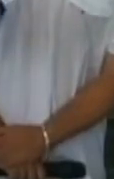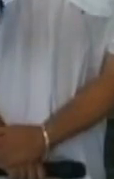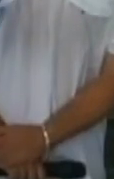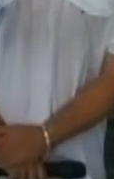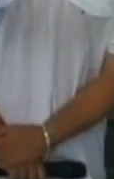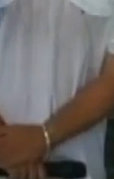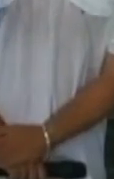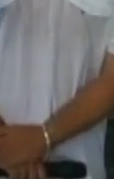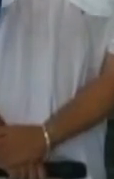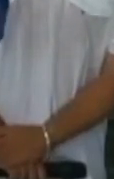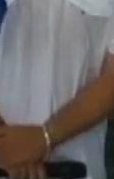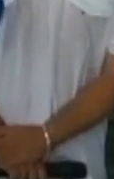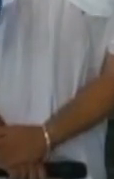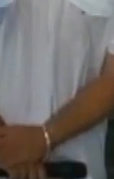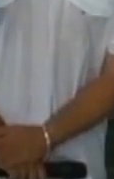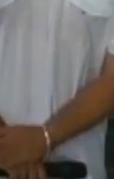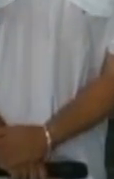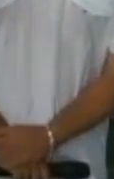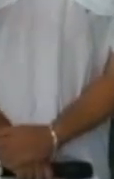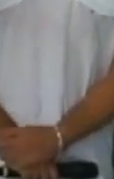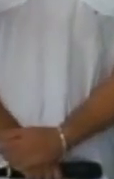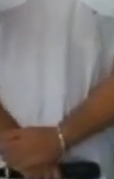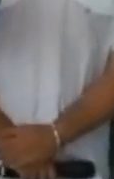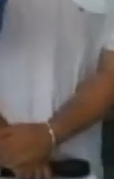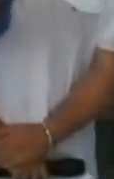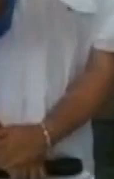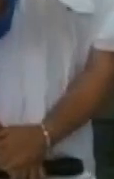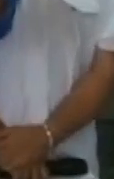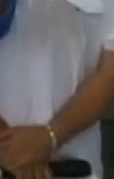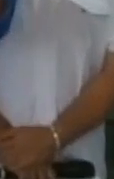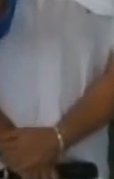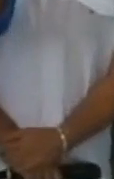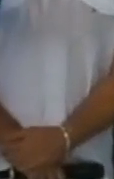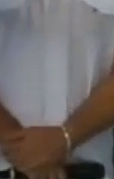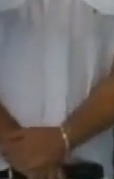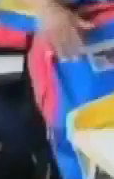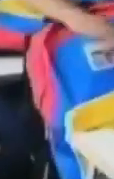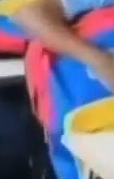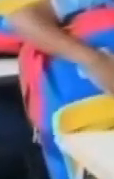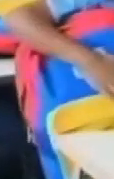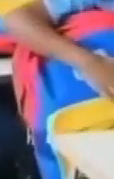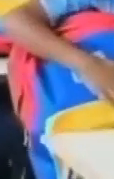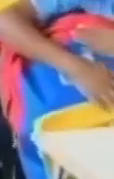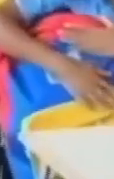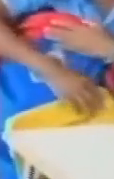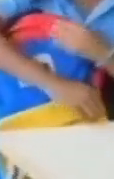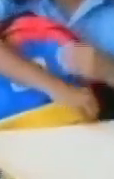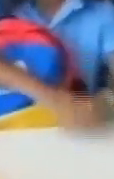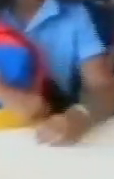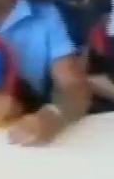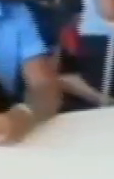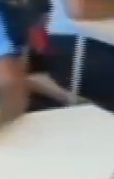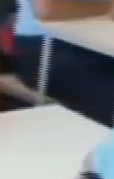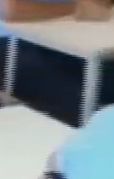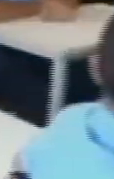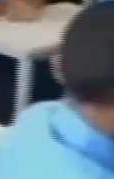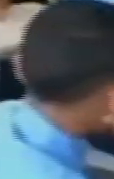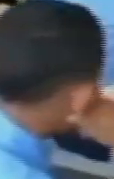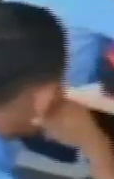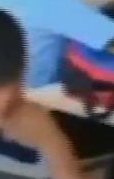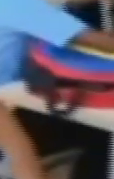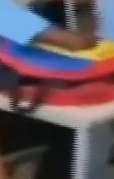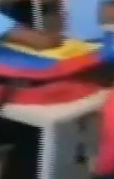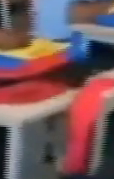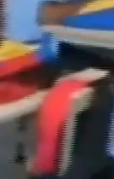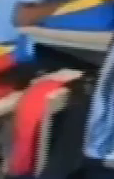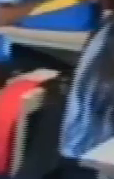educación integral, donde en todas las escuelas reciban el programa de alimentación escolar. Materia que queremos agradecerle especialmente, presidente, porque desde que